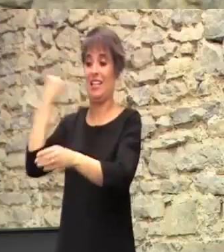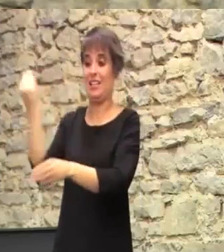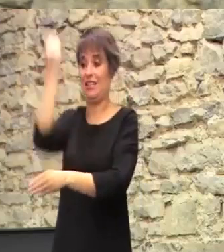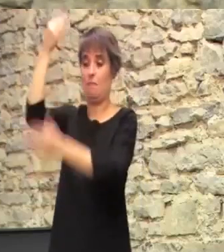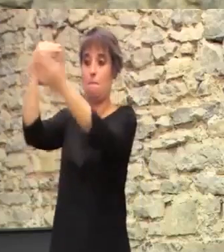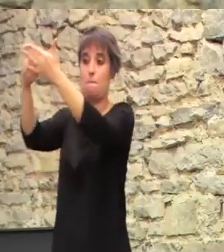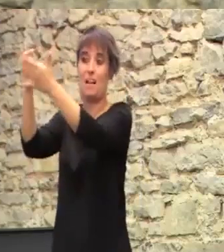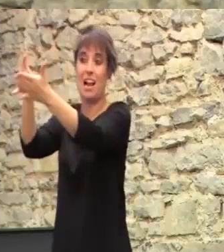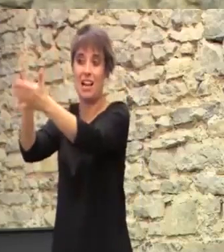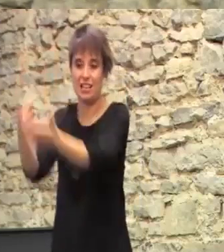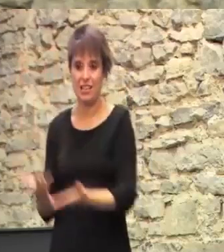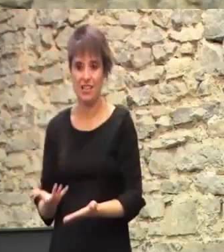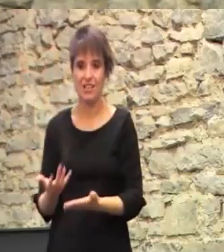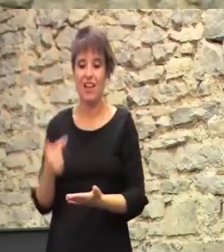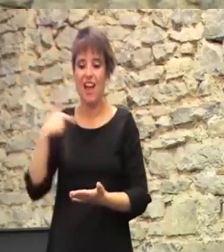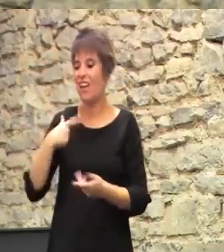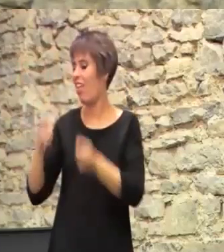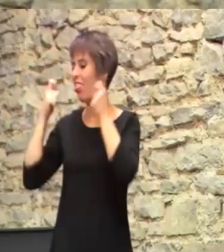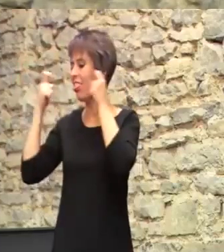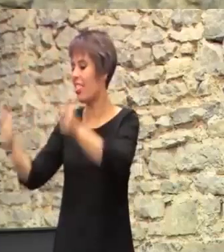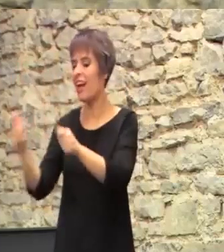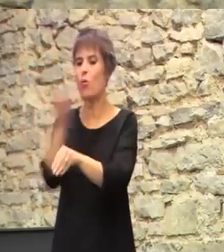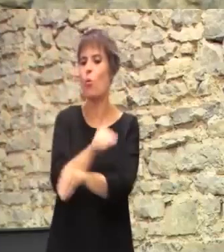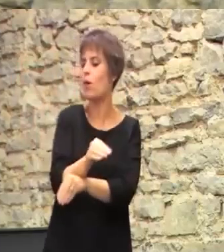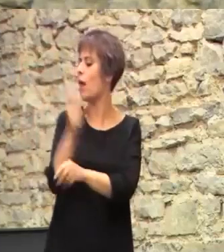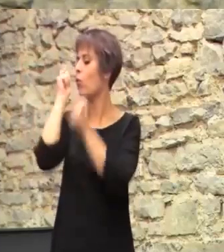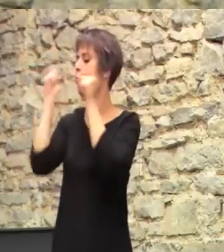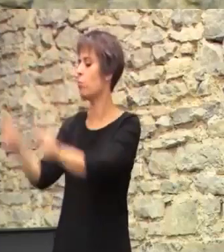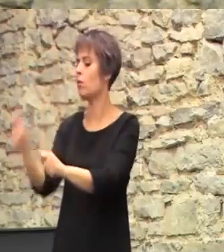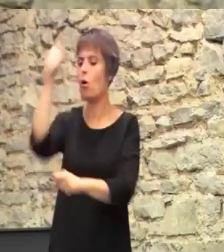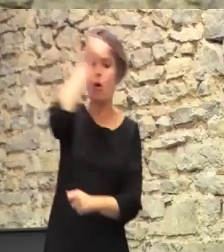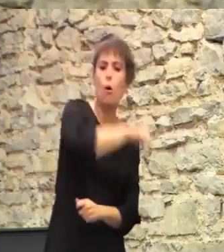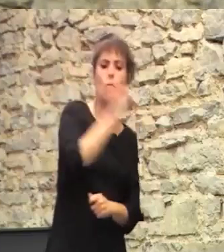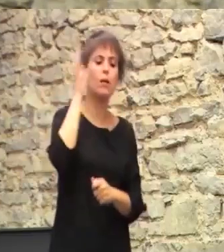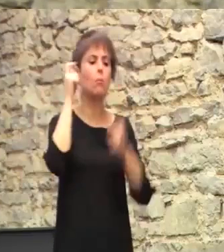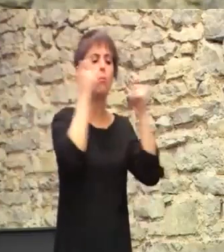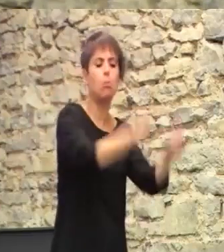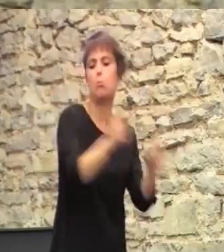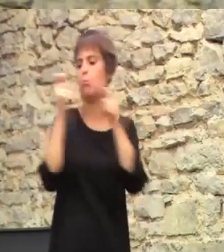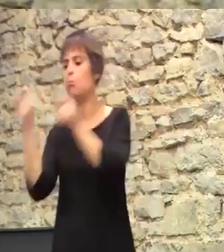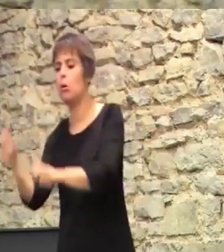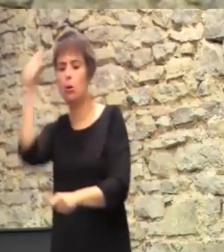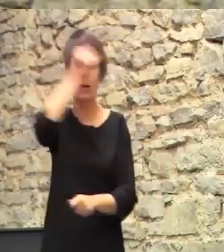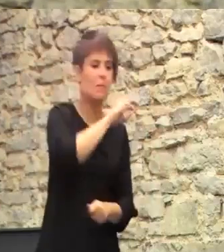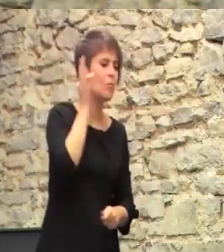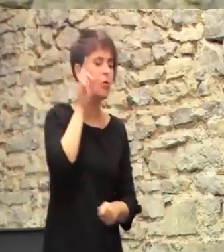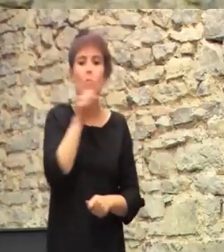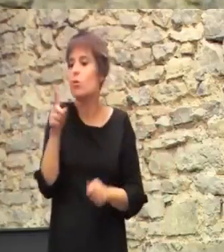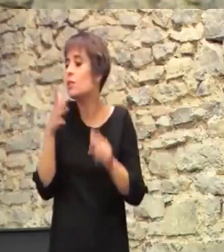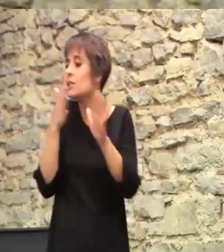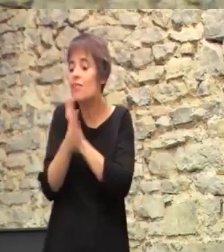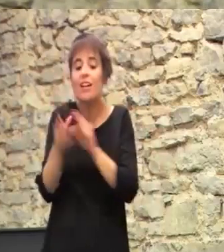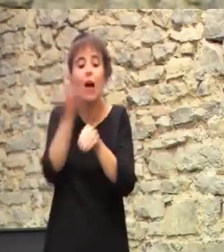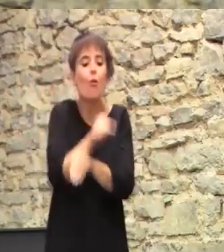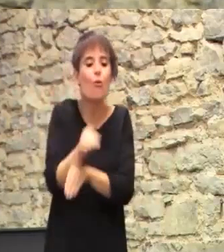aquí no tenemos por qué asignar a nadie los cuidados por varón o por mujer o por lo que sea es una condición